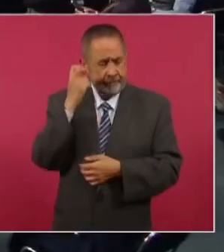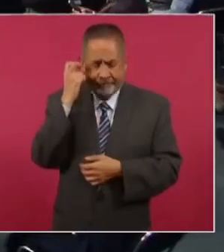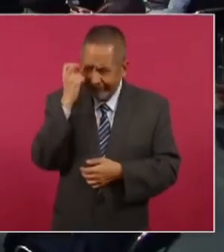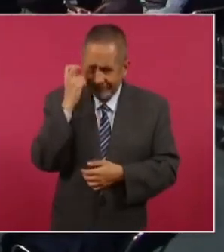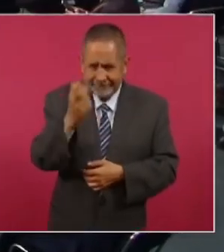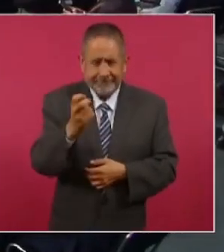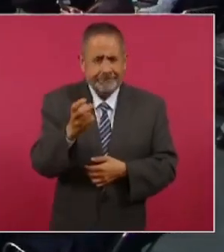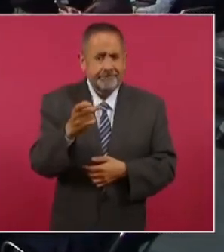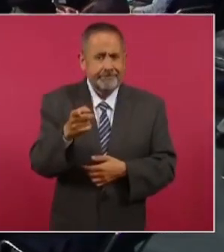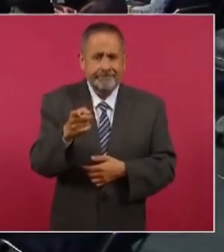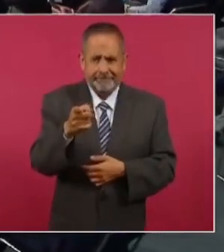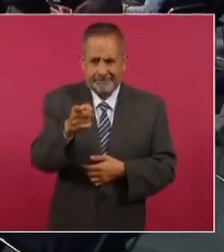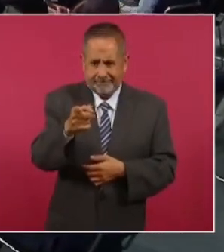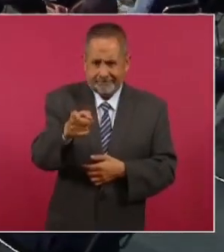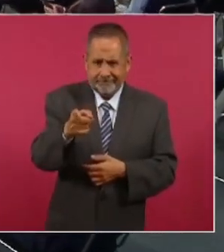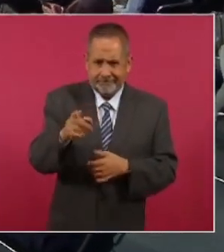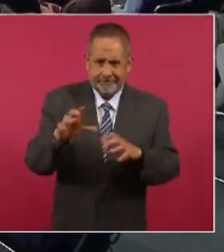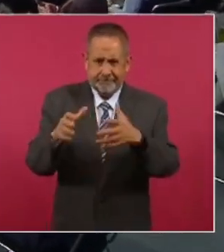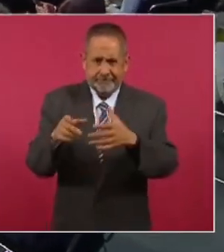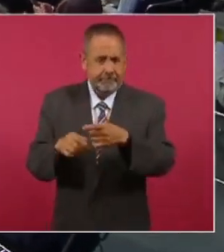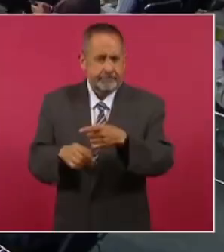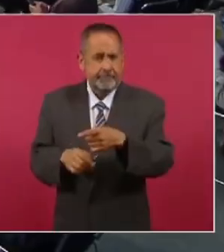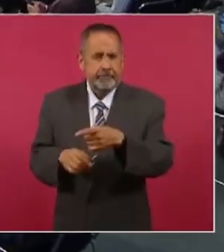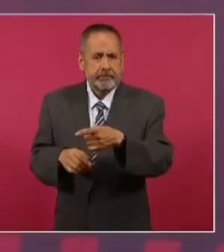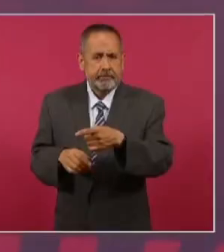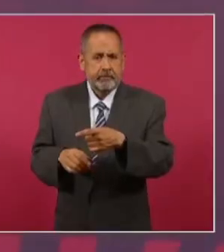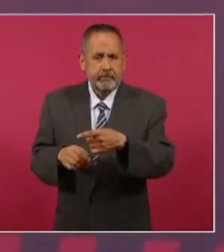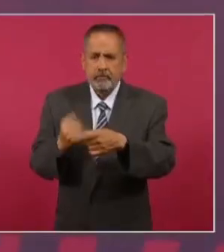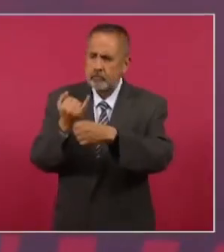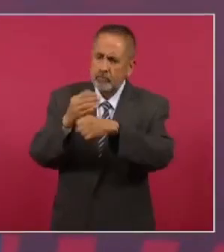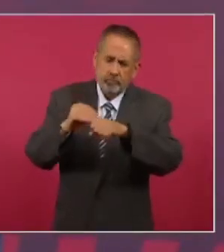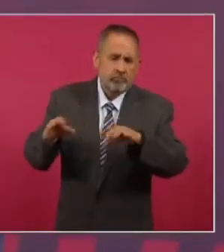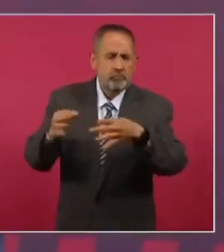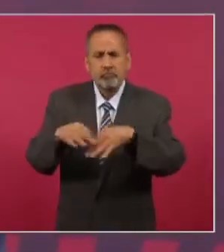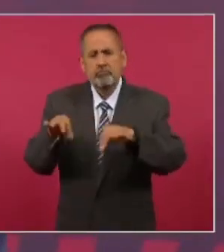es una información